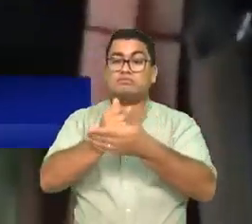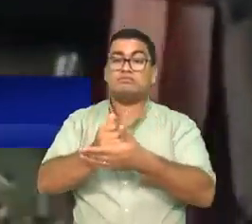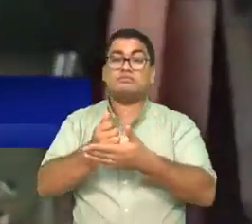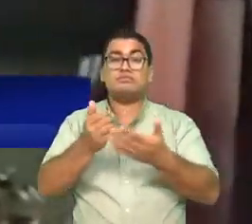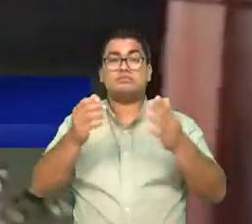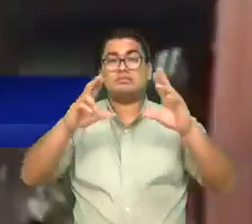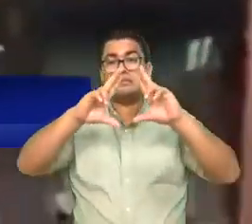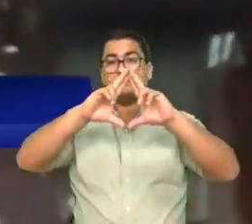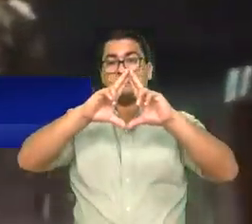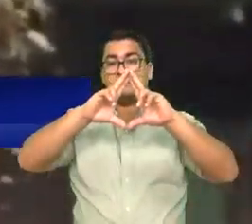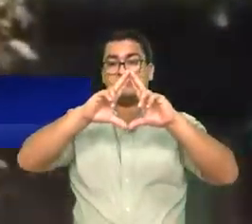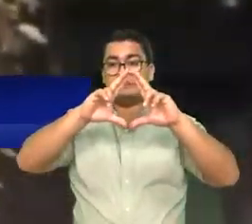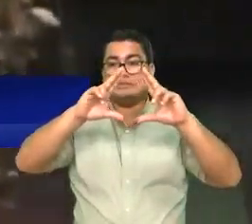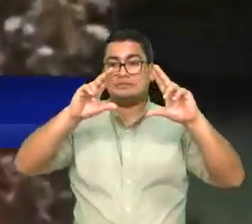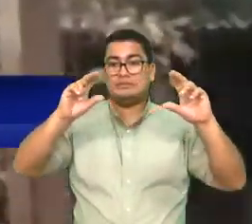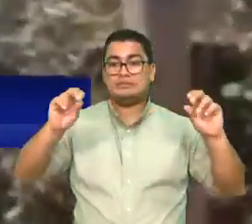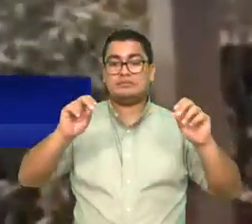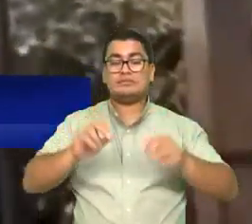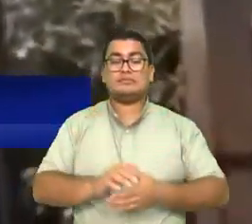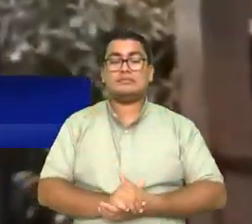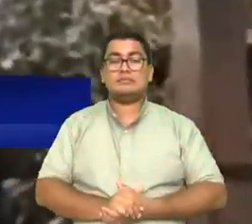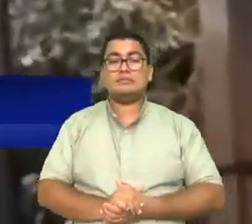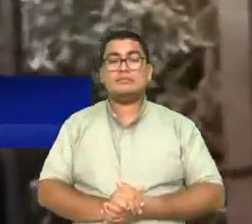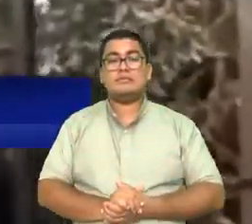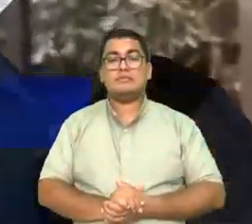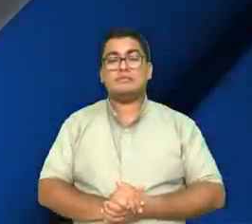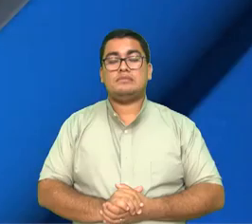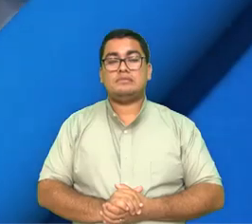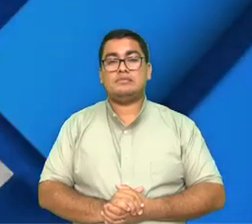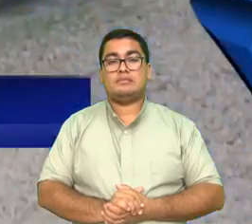suelo nicaragüense en categoría 4.